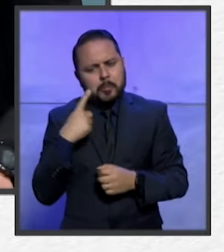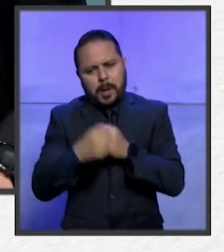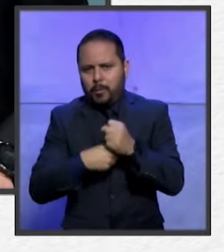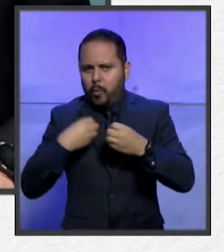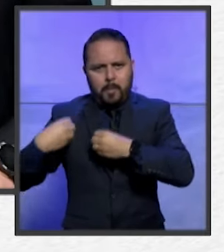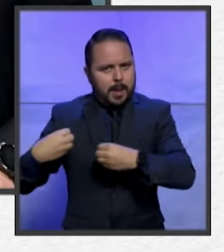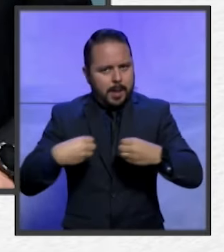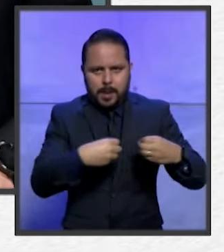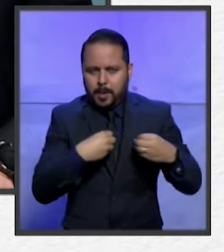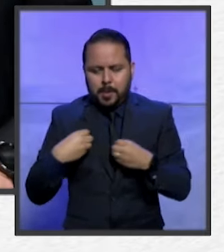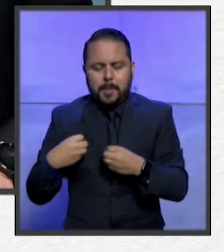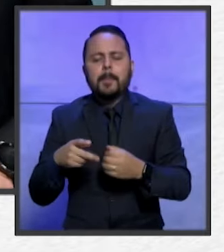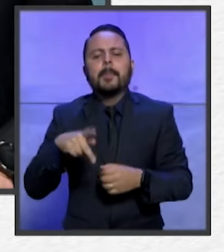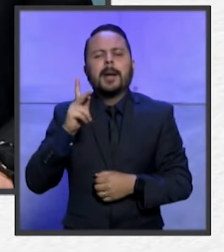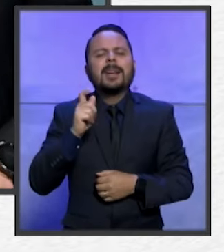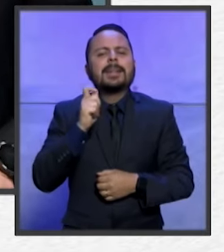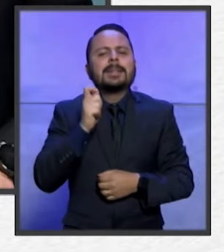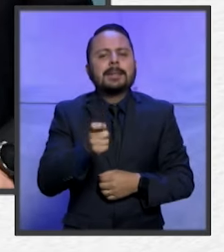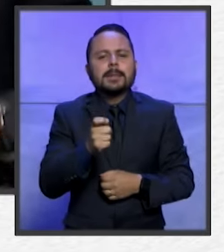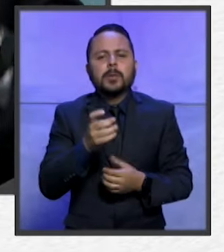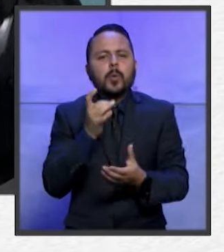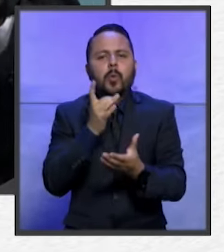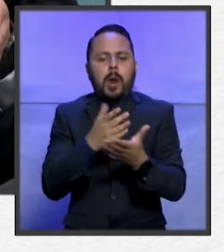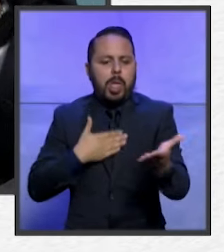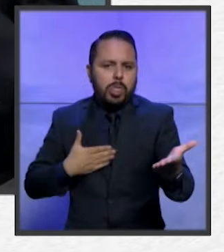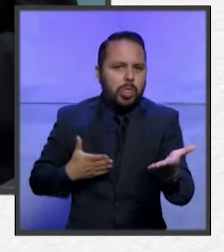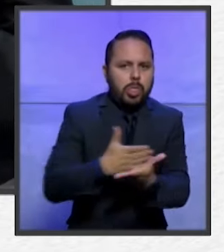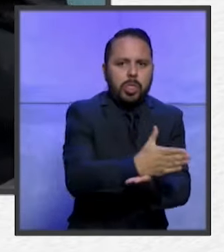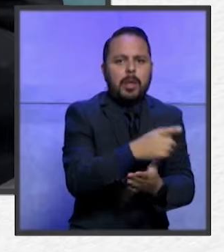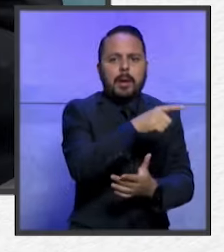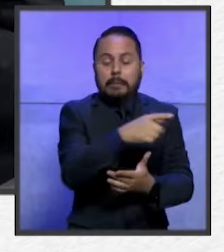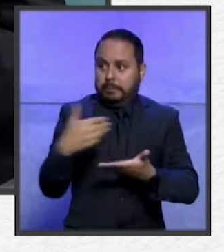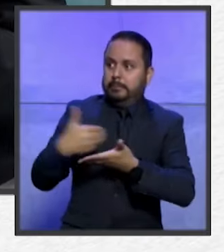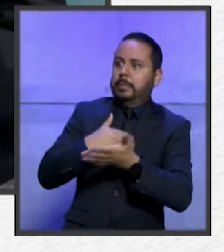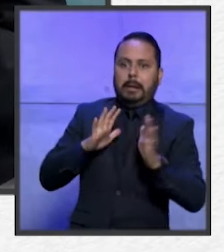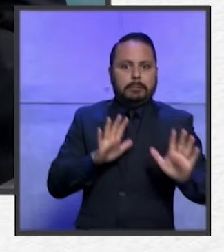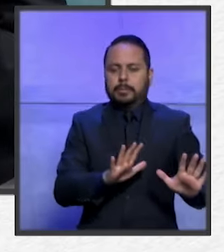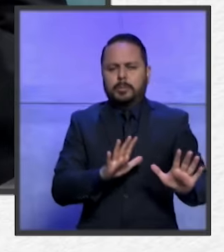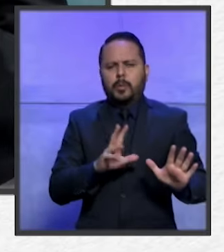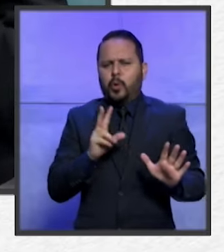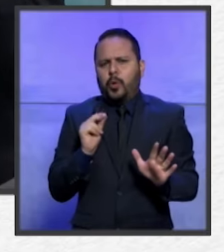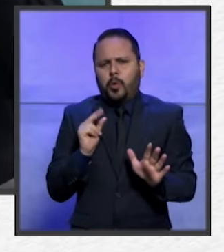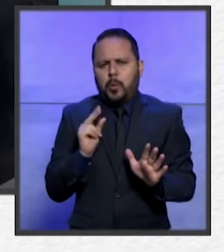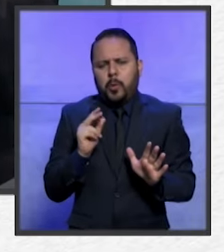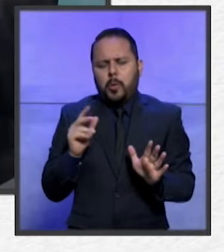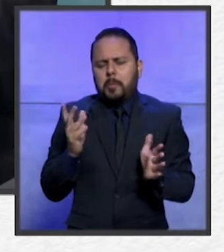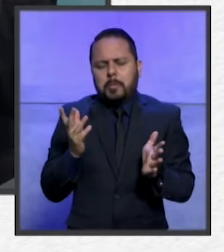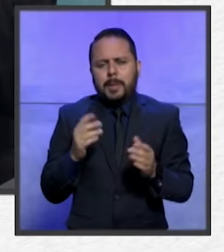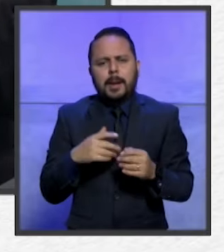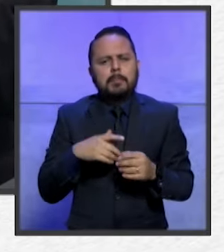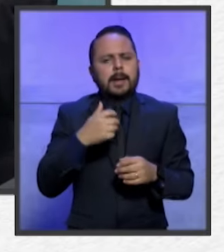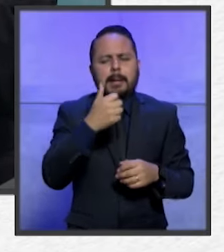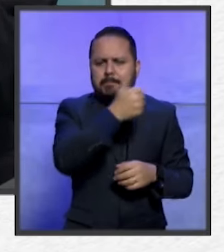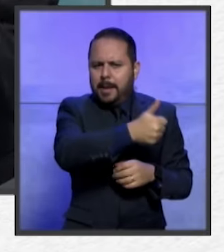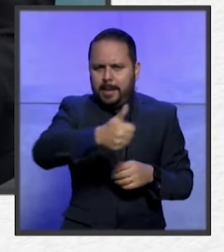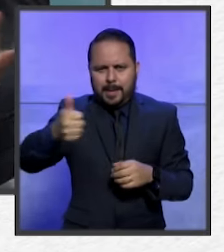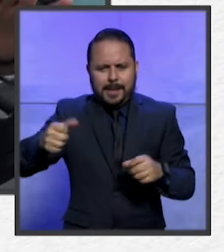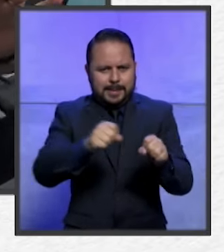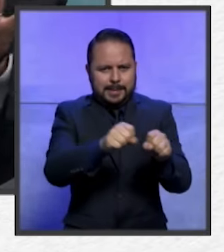que eh sea una cuestión intrusiva y que paralice la actividad jurisdiccional la la